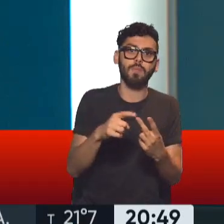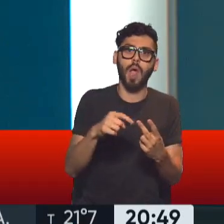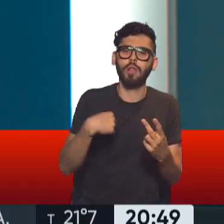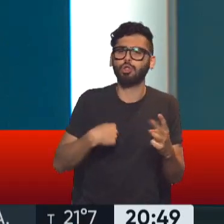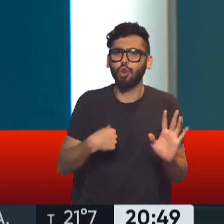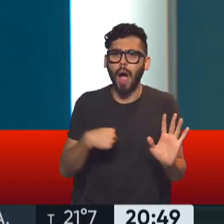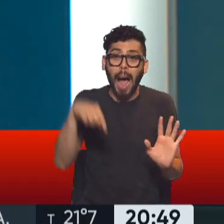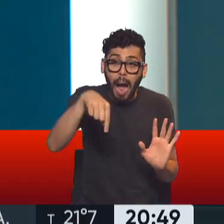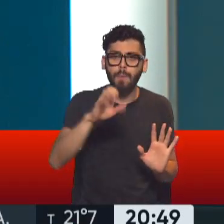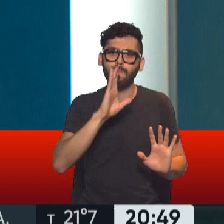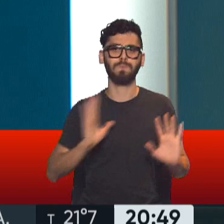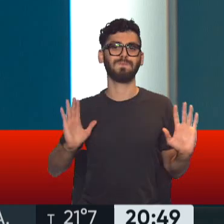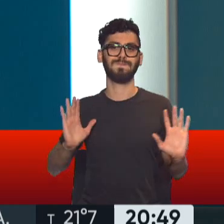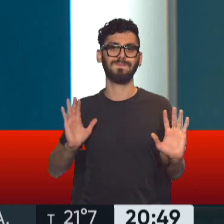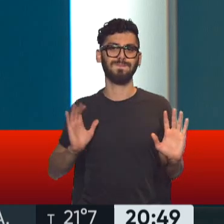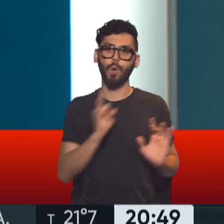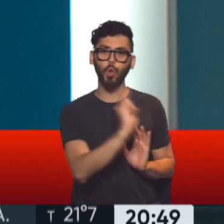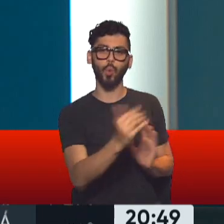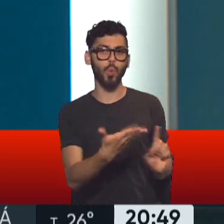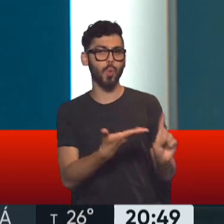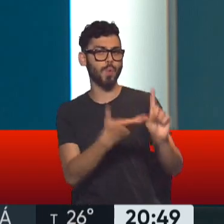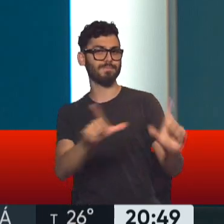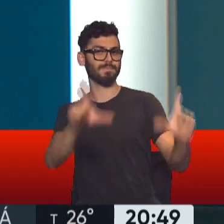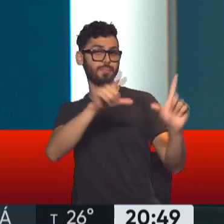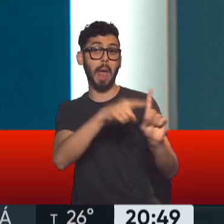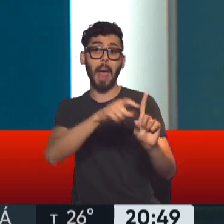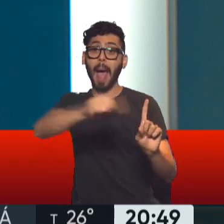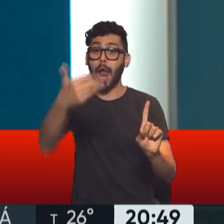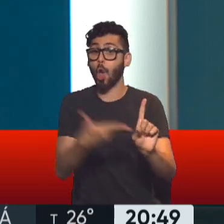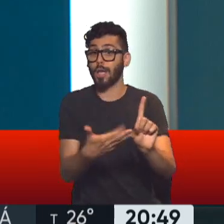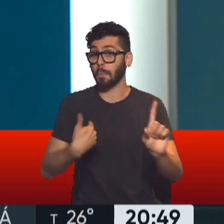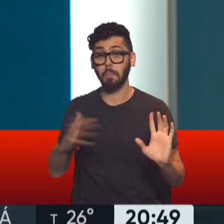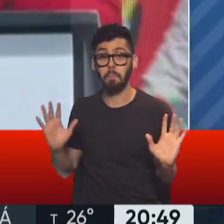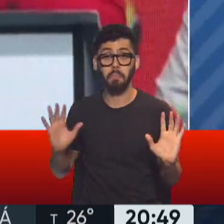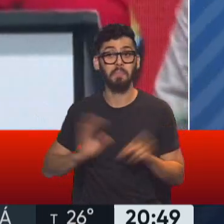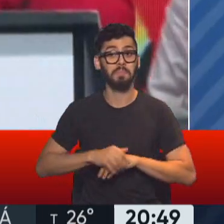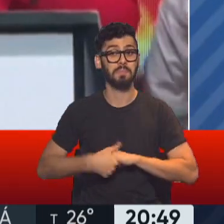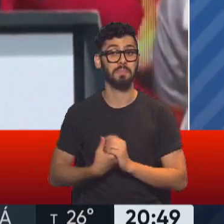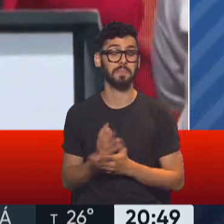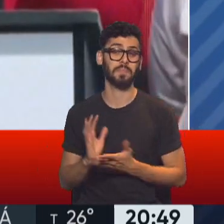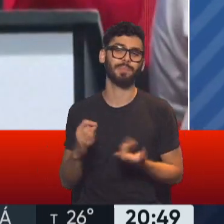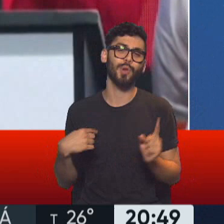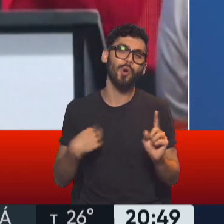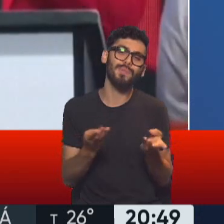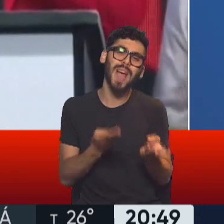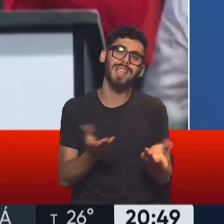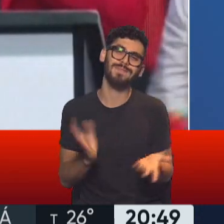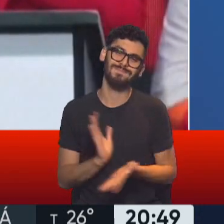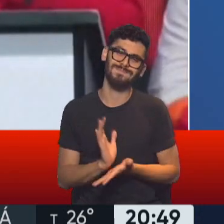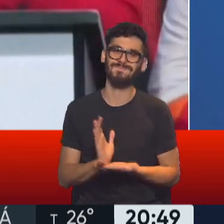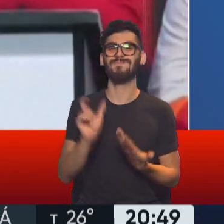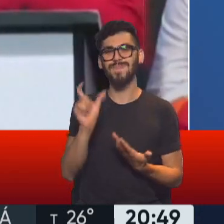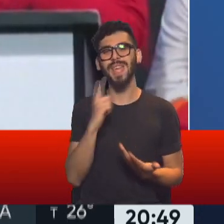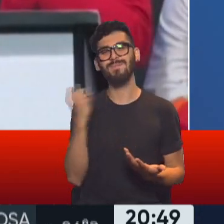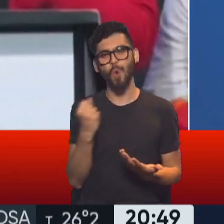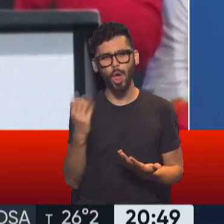segunda línea. Sí. Ella fue la protagonista, el triunfo de ella no es de Mel, ¿no es cierto? Pero Mel va a ser un consejero, un tipo importante,